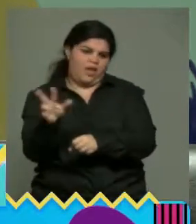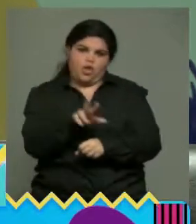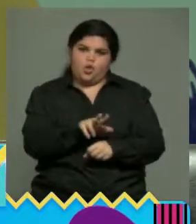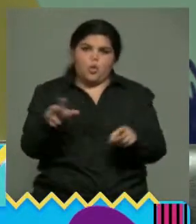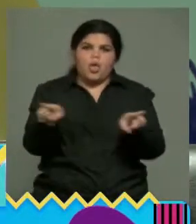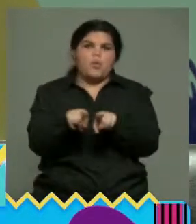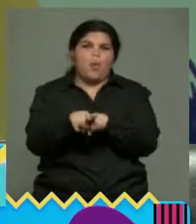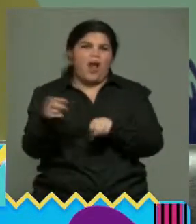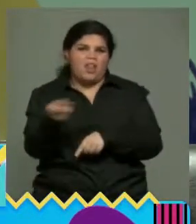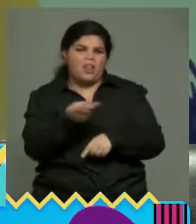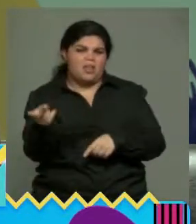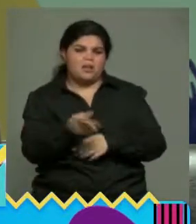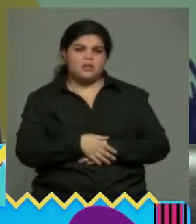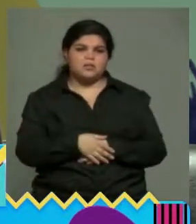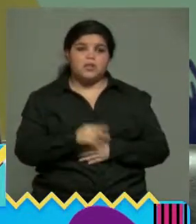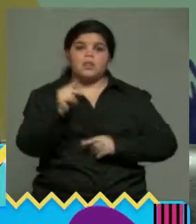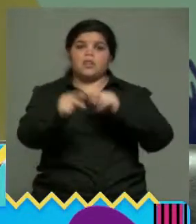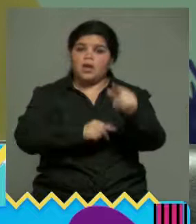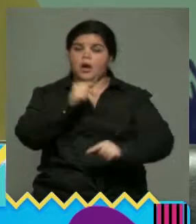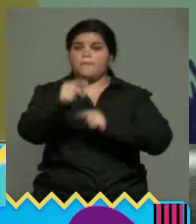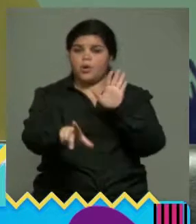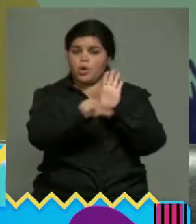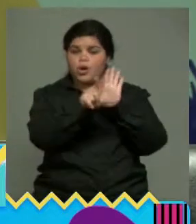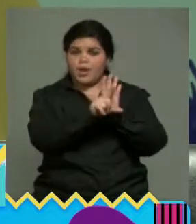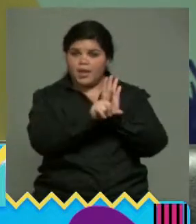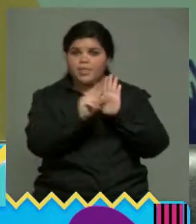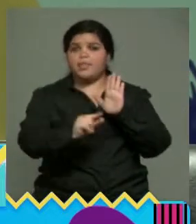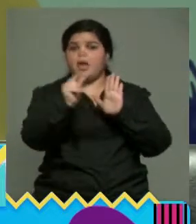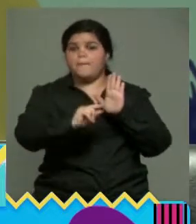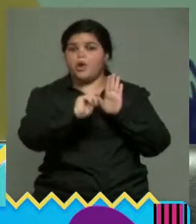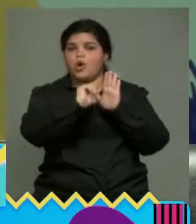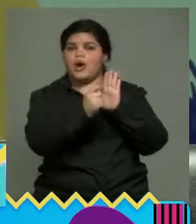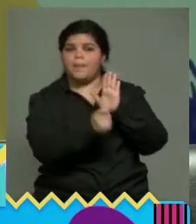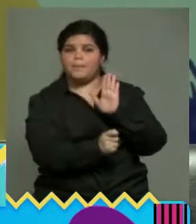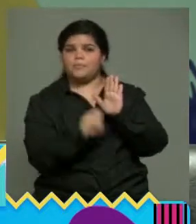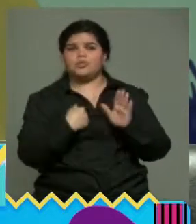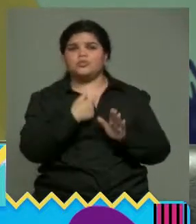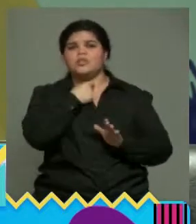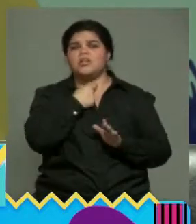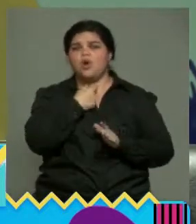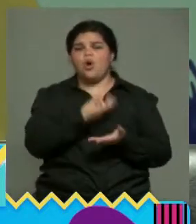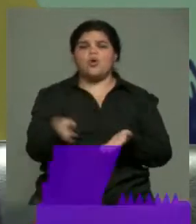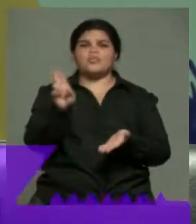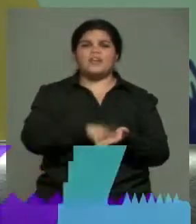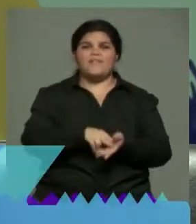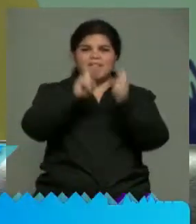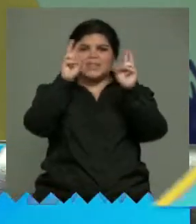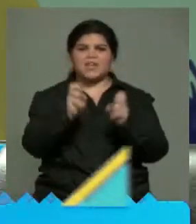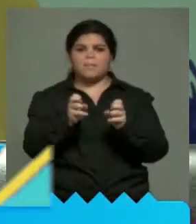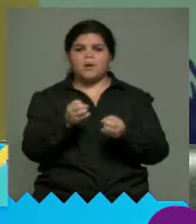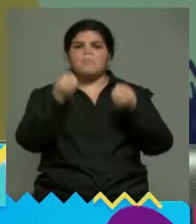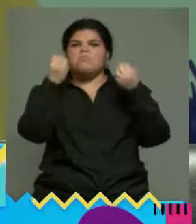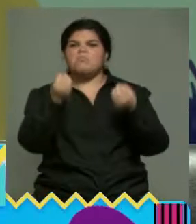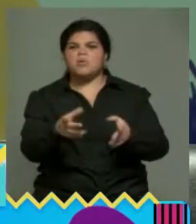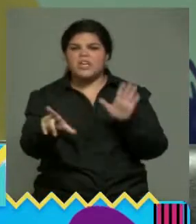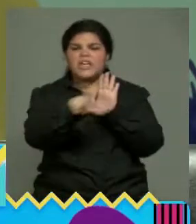Son medidas de control que con el tiempo, si se aplica esta nueva ley, se irán corrigiendo, pero yo quisiera volver a un tema, ¿por qué surge también